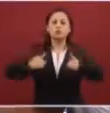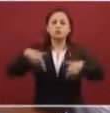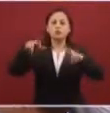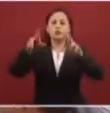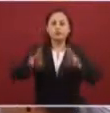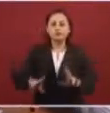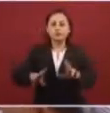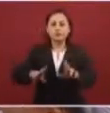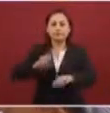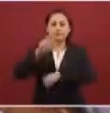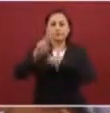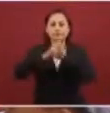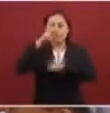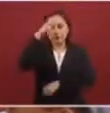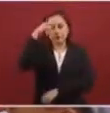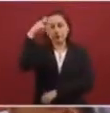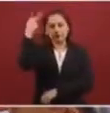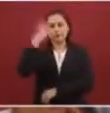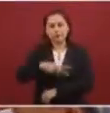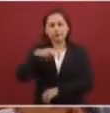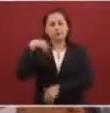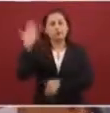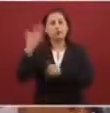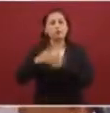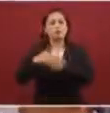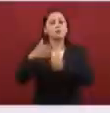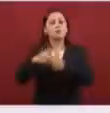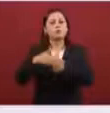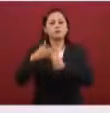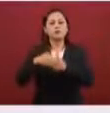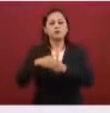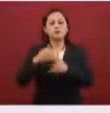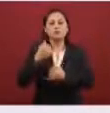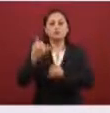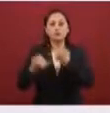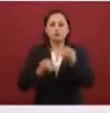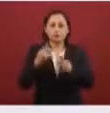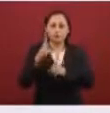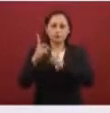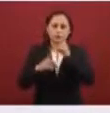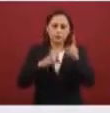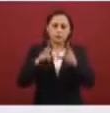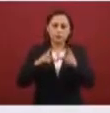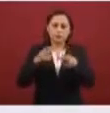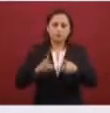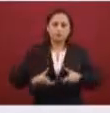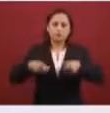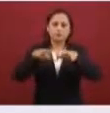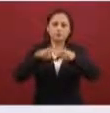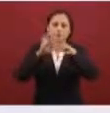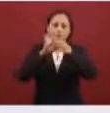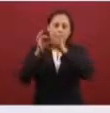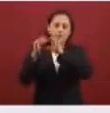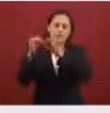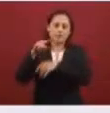a México en los Juegos Panamericanos de Lima, Perú.